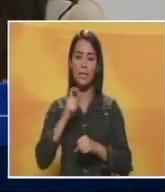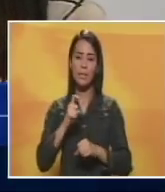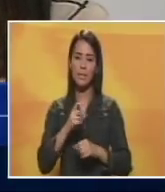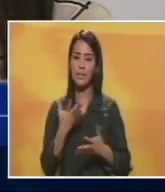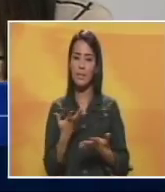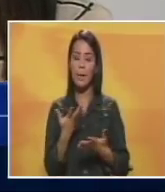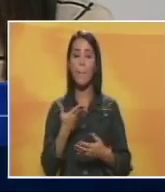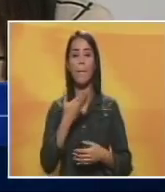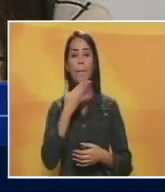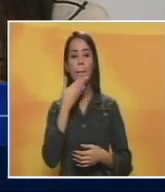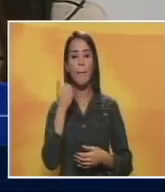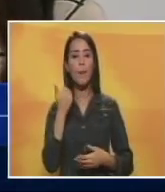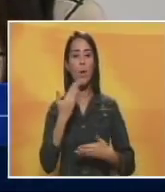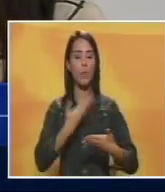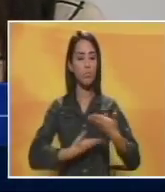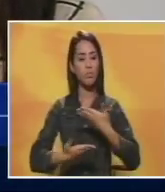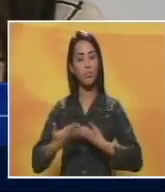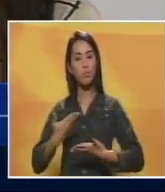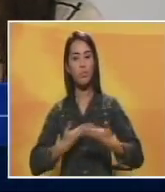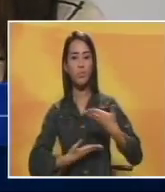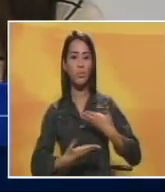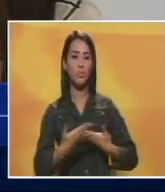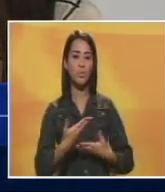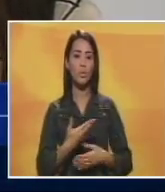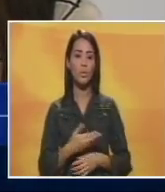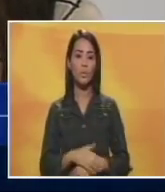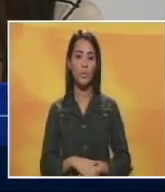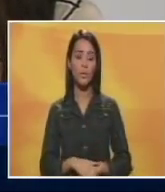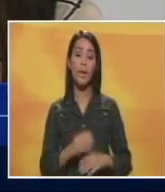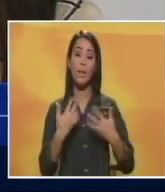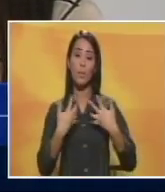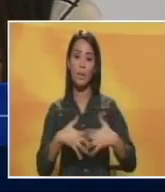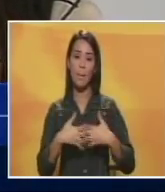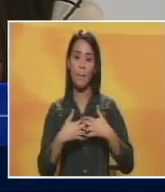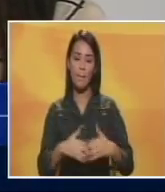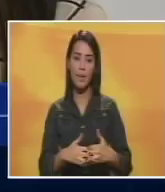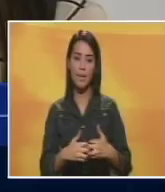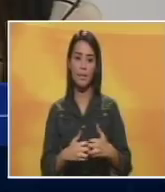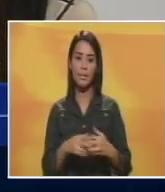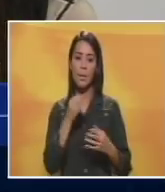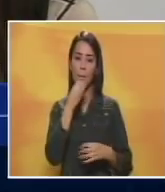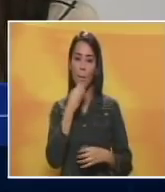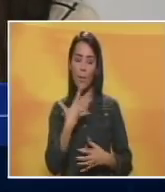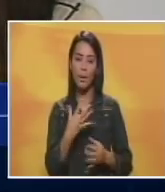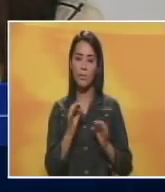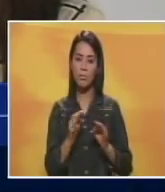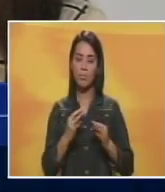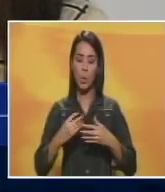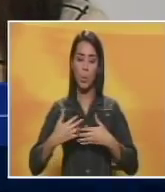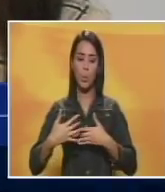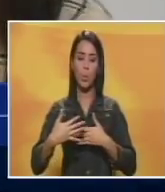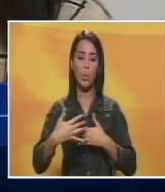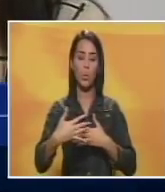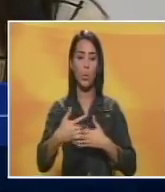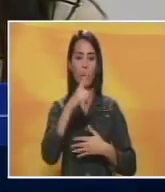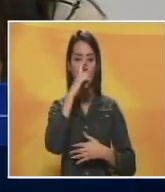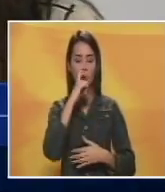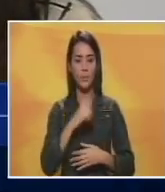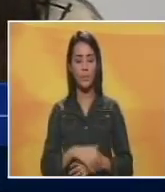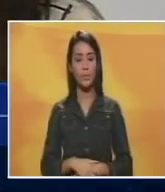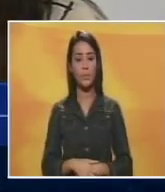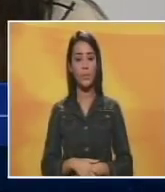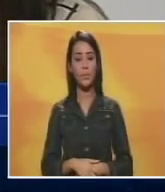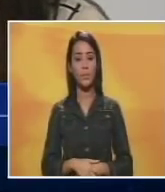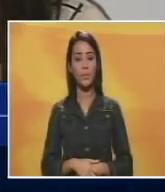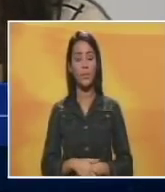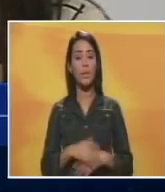que el emprendimiento de negocio realmente se constituya en una empresa consolidada a lo largo de los años. La disciplina